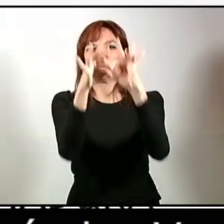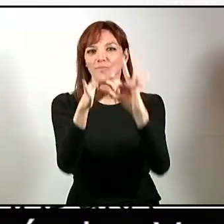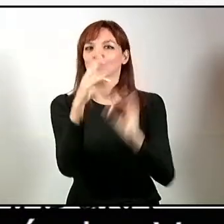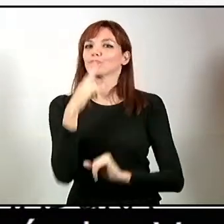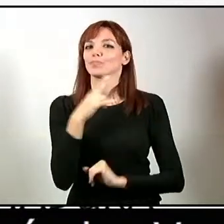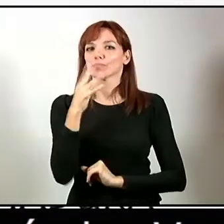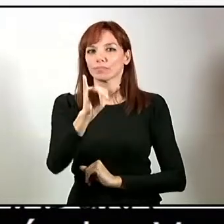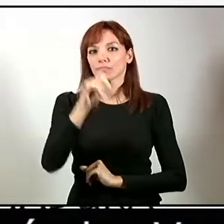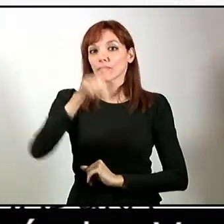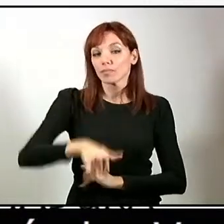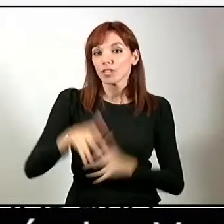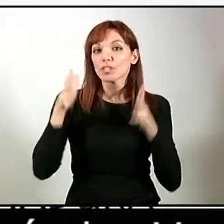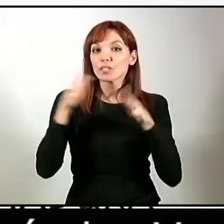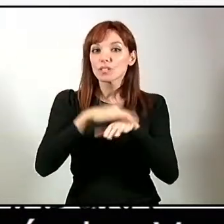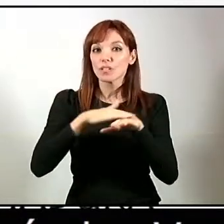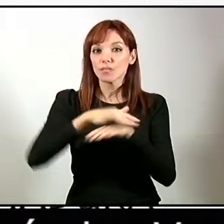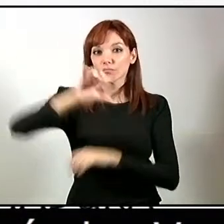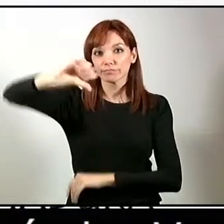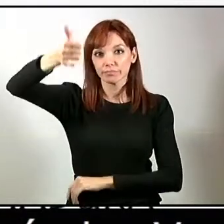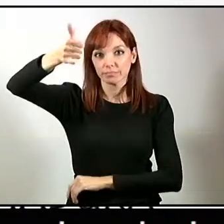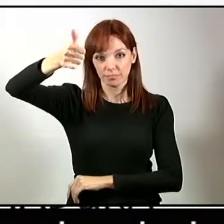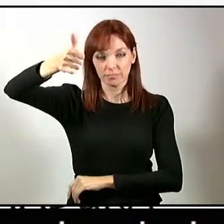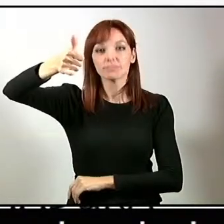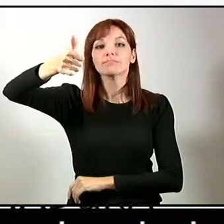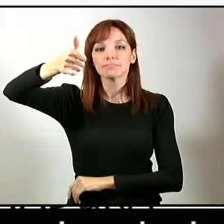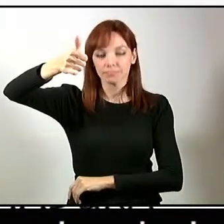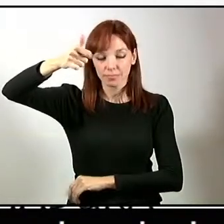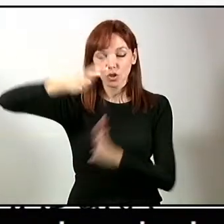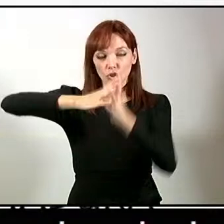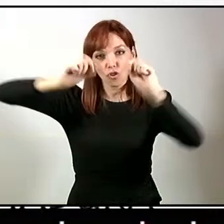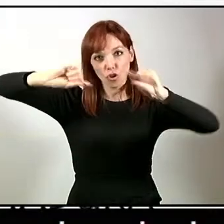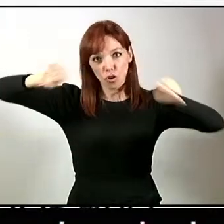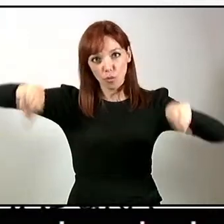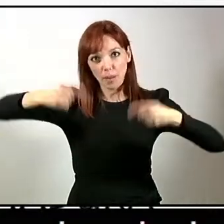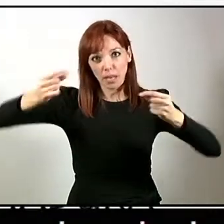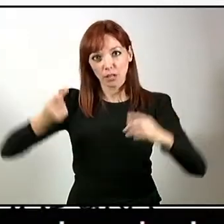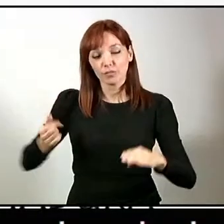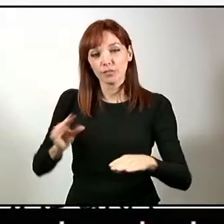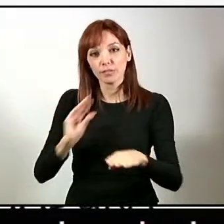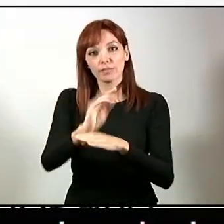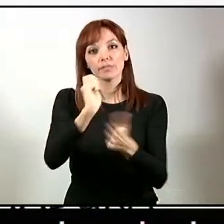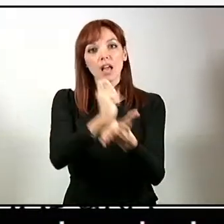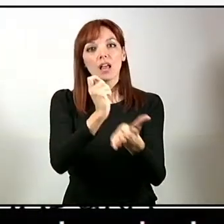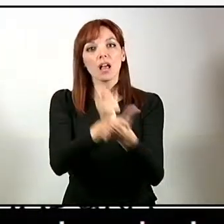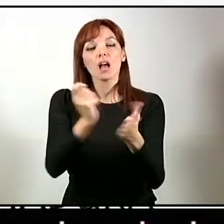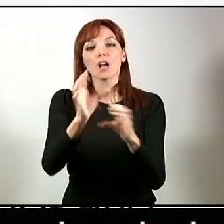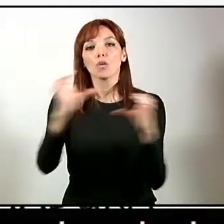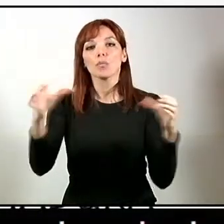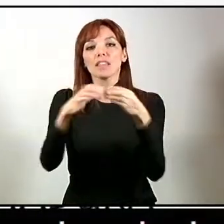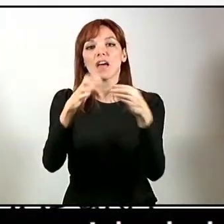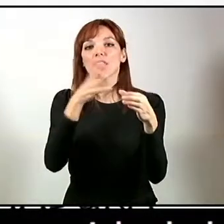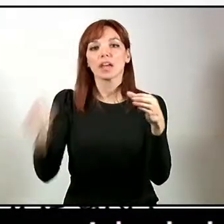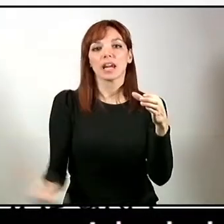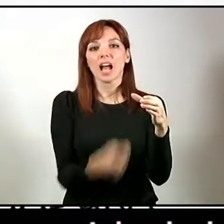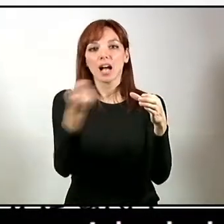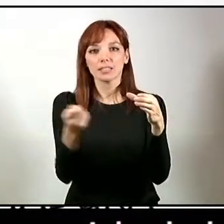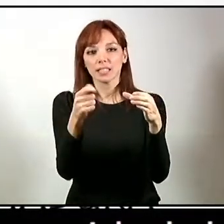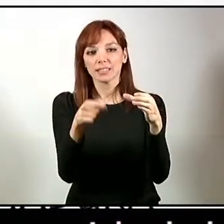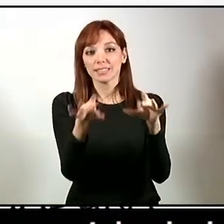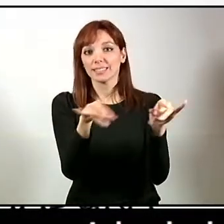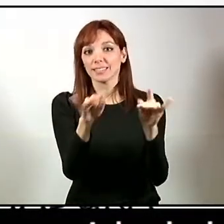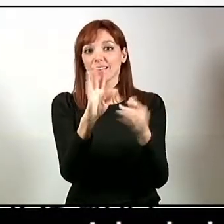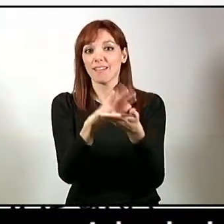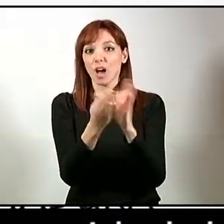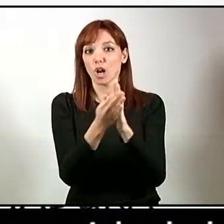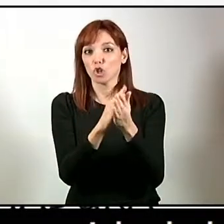el Consejo de Gobierno ha dado luz verde al convenio de financiación con la Comunidad de Regantes de Tierra de